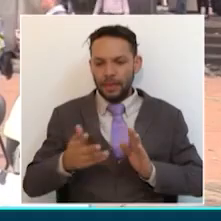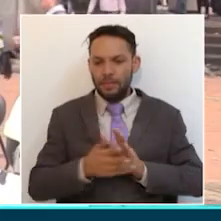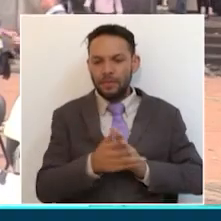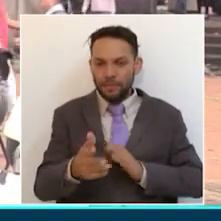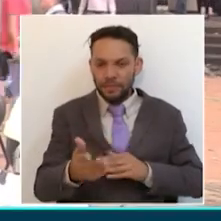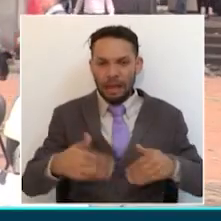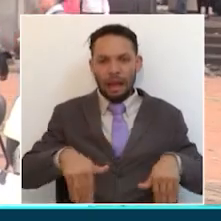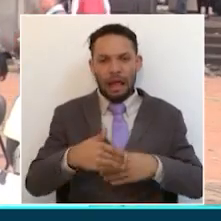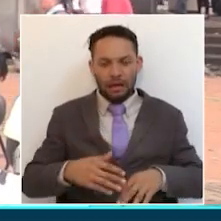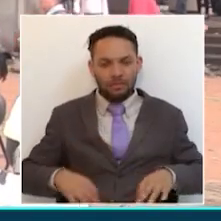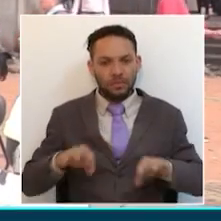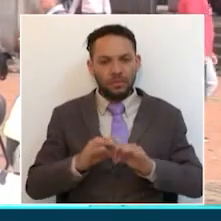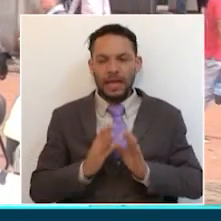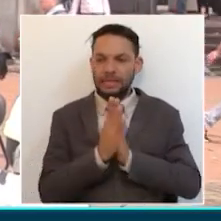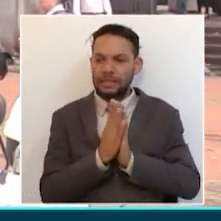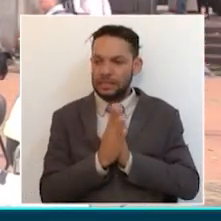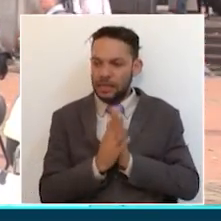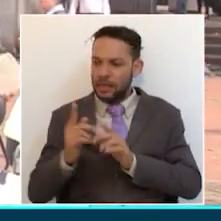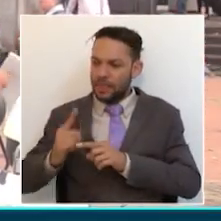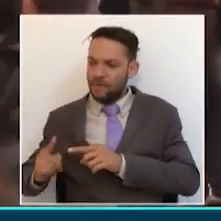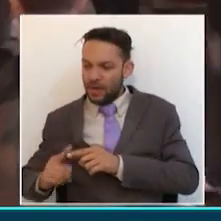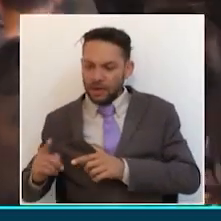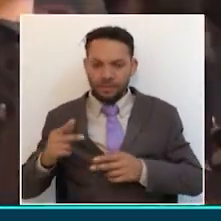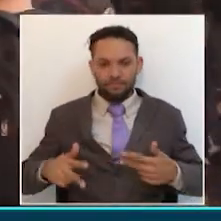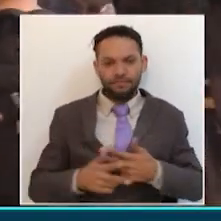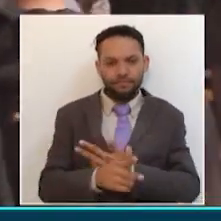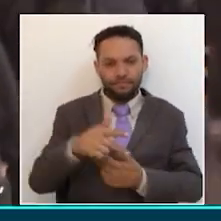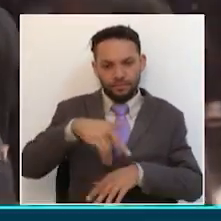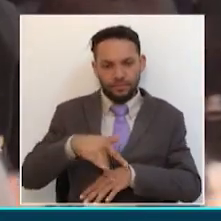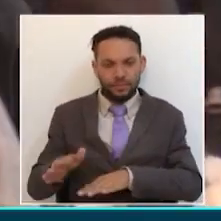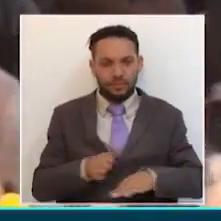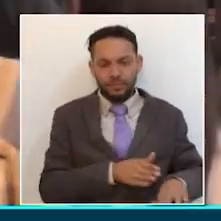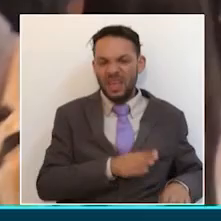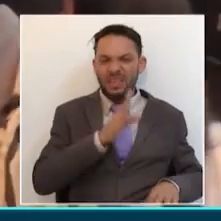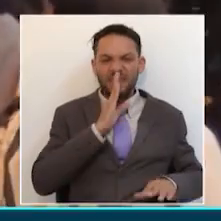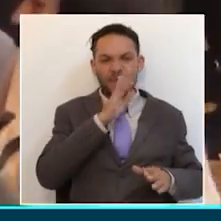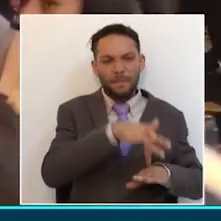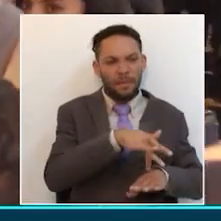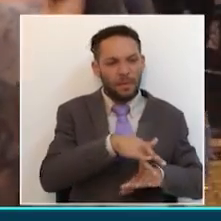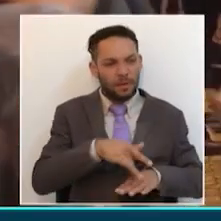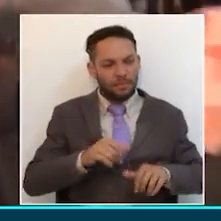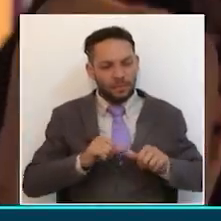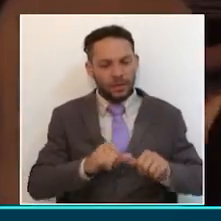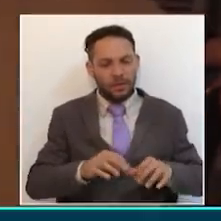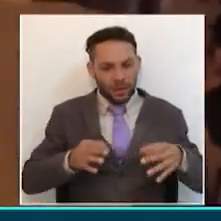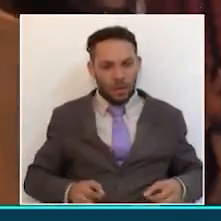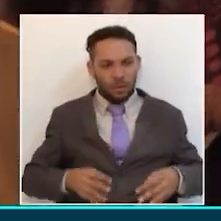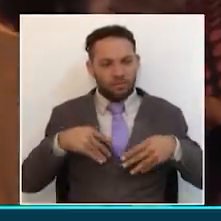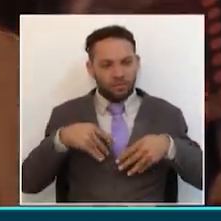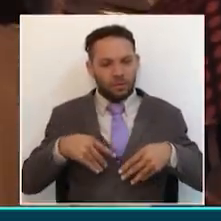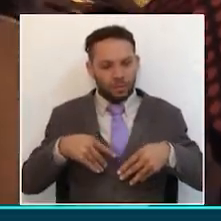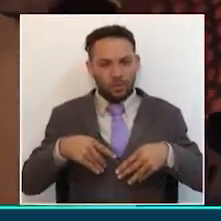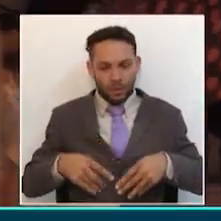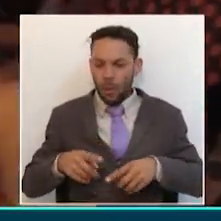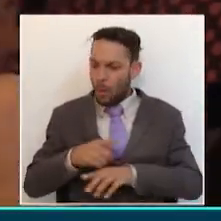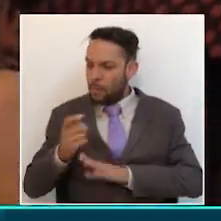ciudad de Pereira, en el centro, por las diferentes avenidas. Frente a quienes participarán de la jornada, señalaron que se trata de un gesto de la